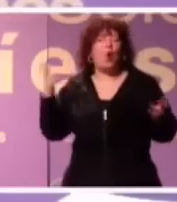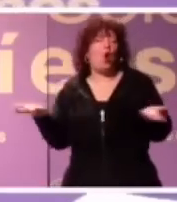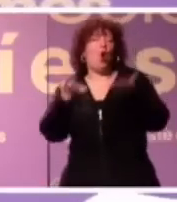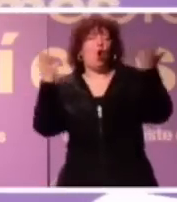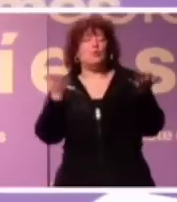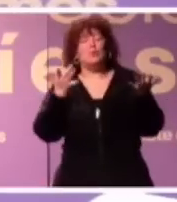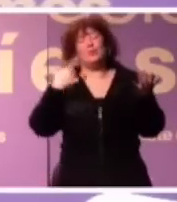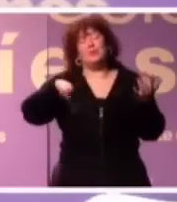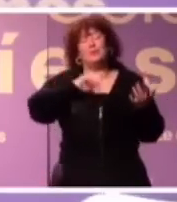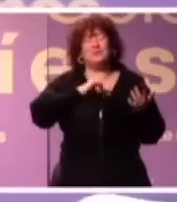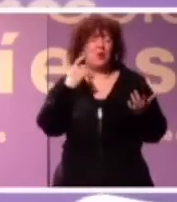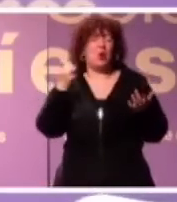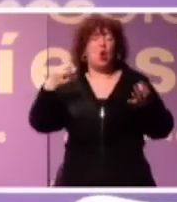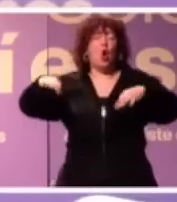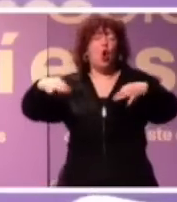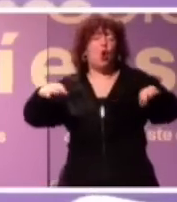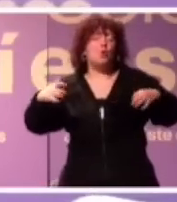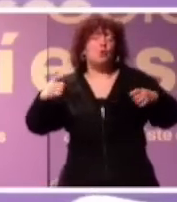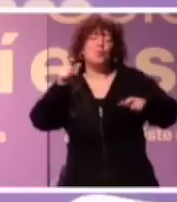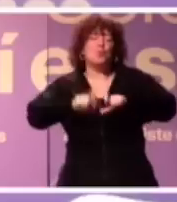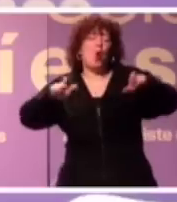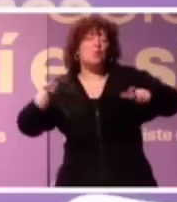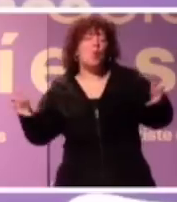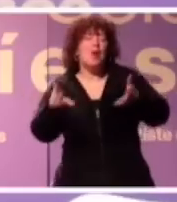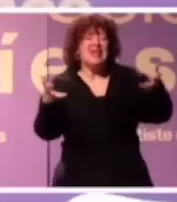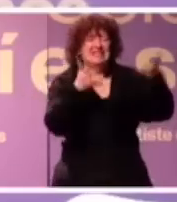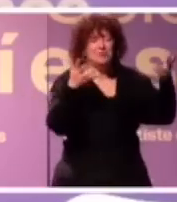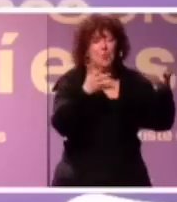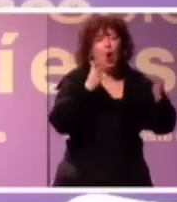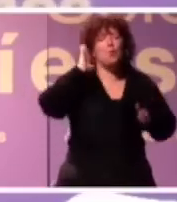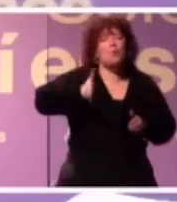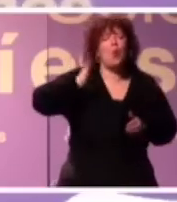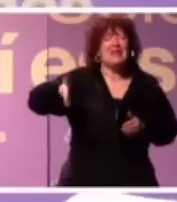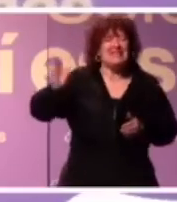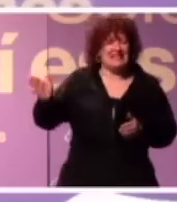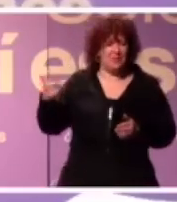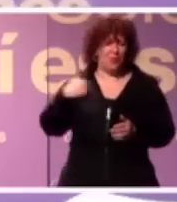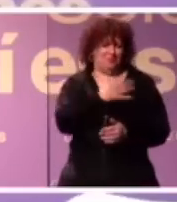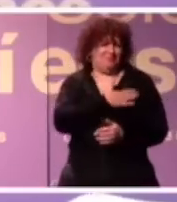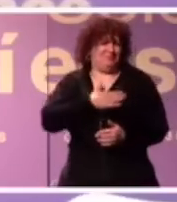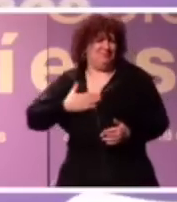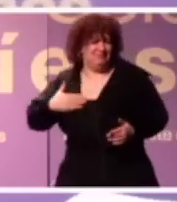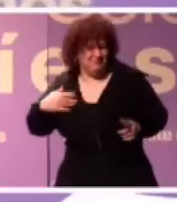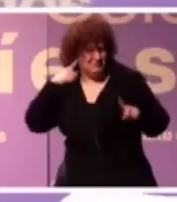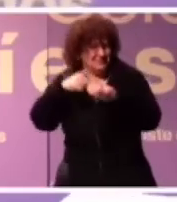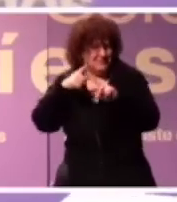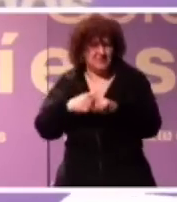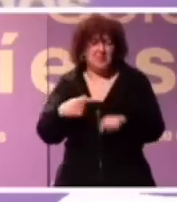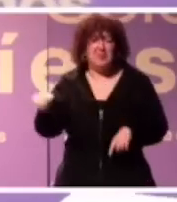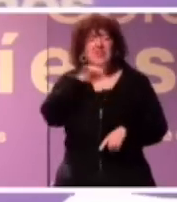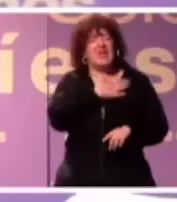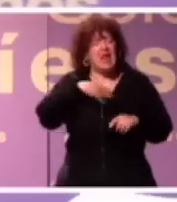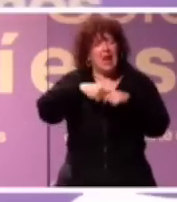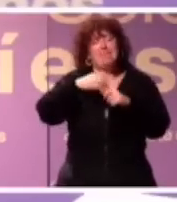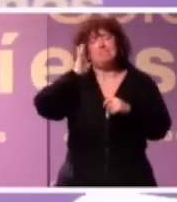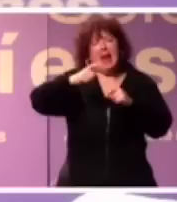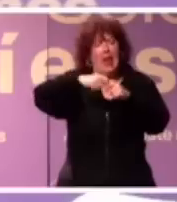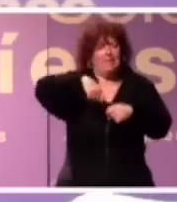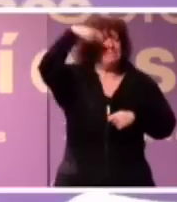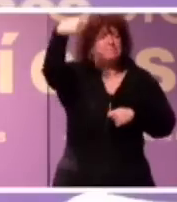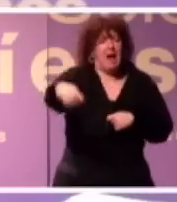punitivo del populachterismo y con qué sistema dicen grandes penas con el sistema